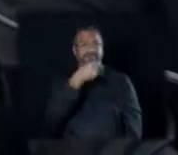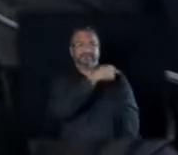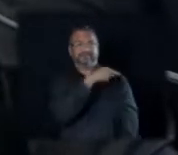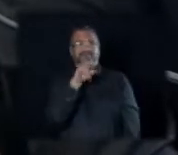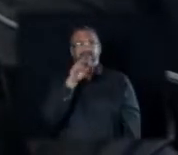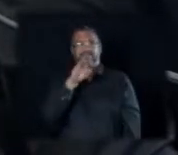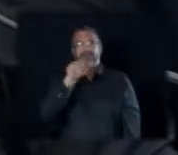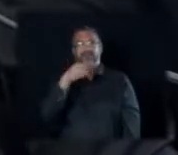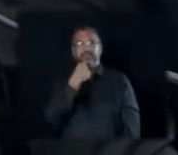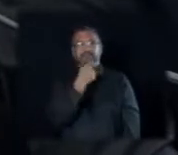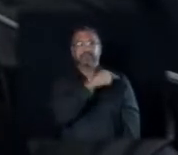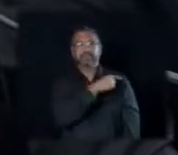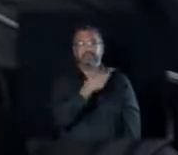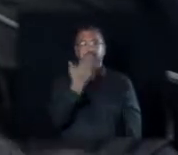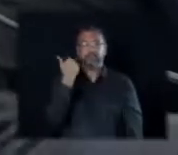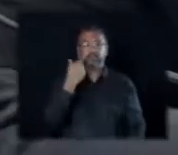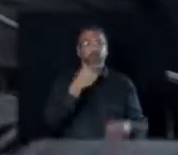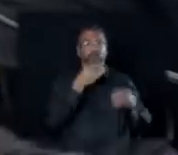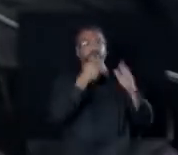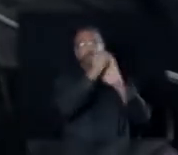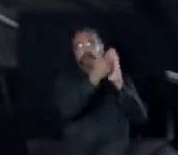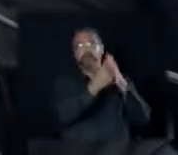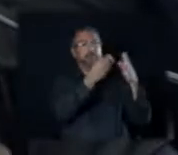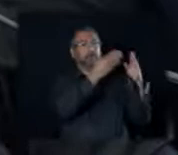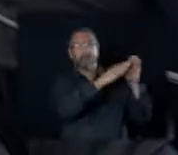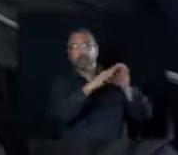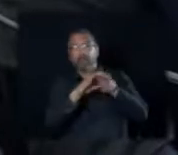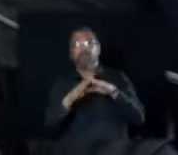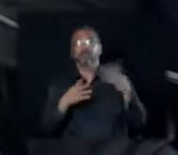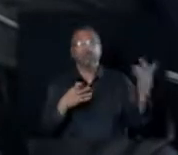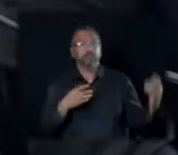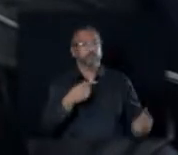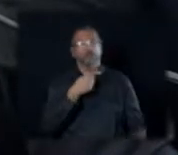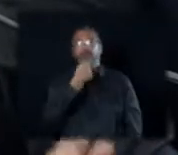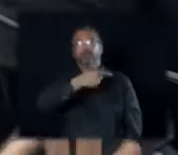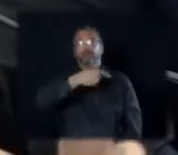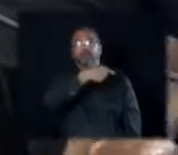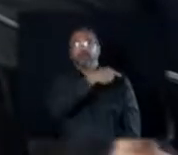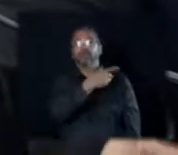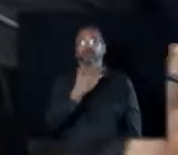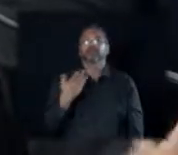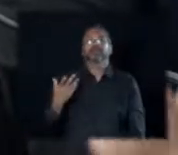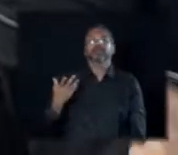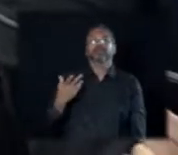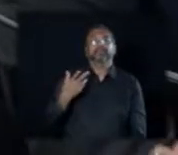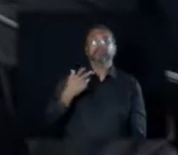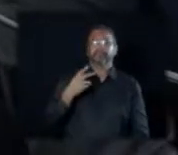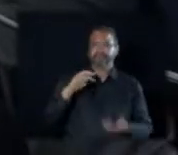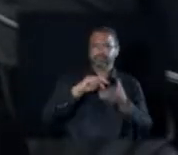que tocar, como dijo Melba, cuando se cerraban las cuentas. Y este ejercicio